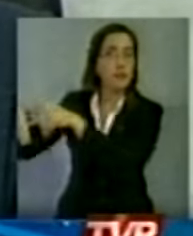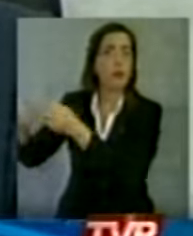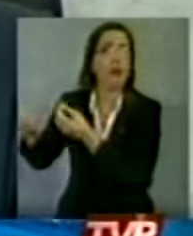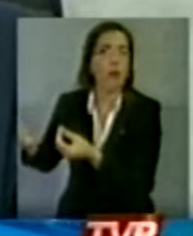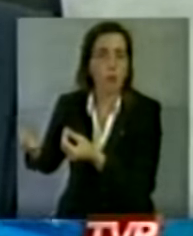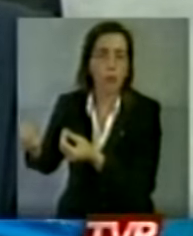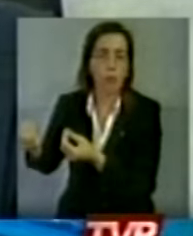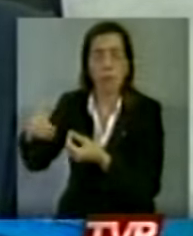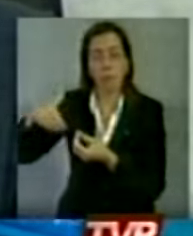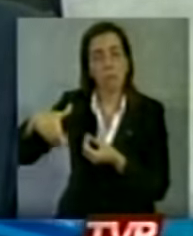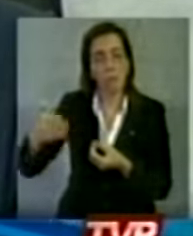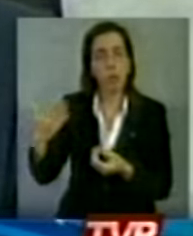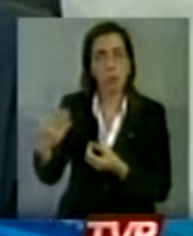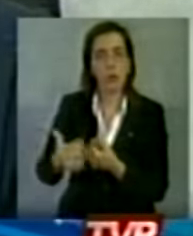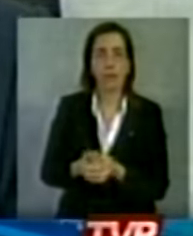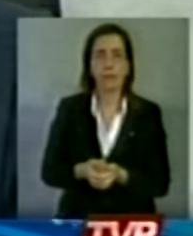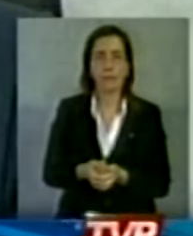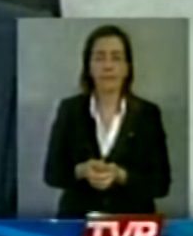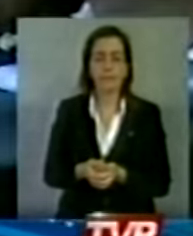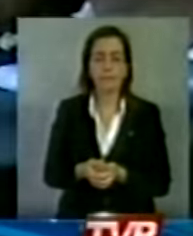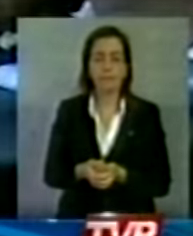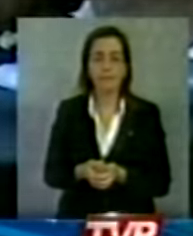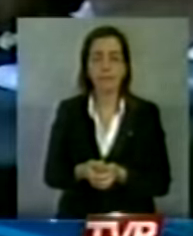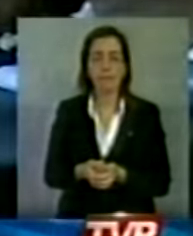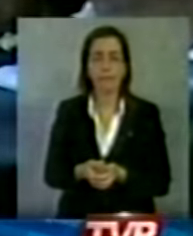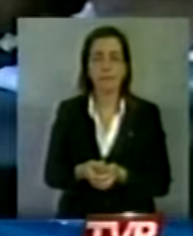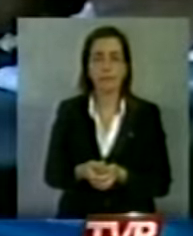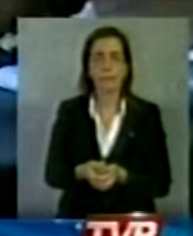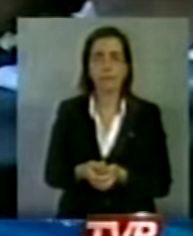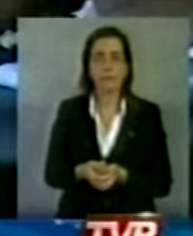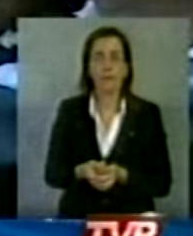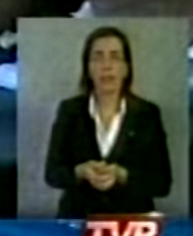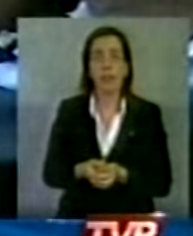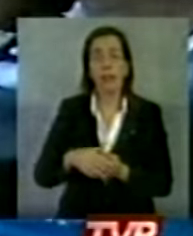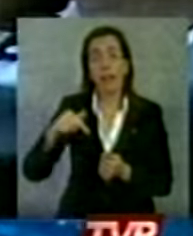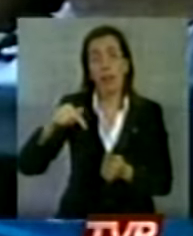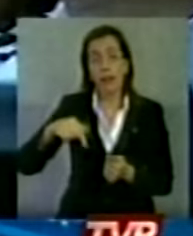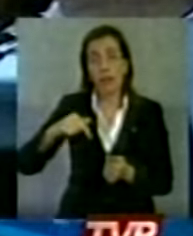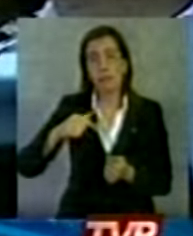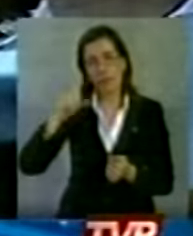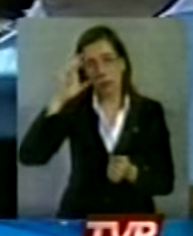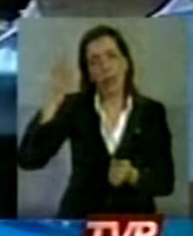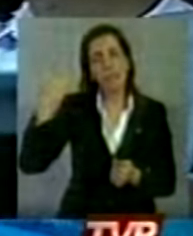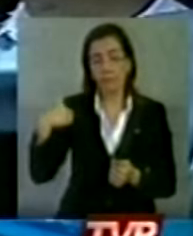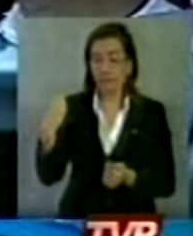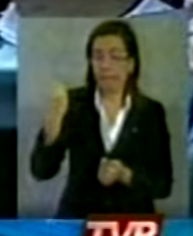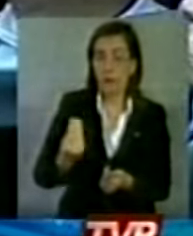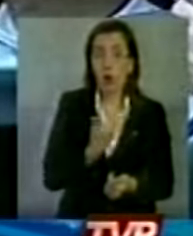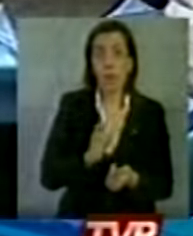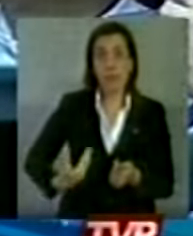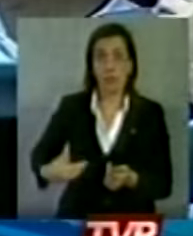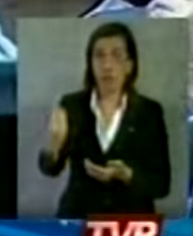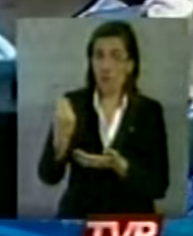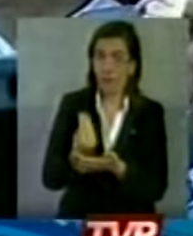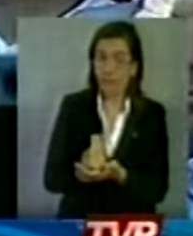realizar en nuestro sistema político y electoral. En nuestro discurso inaugural también hablamos sobre